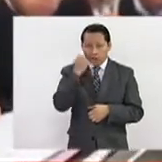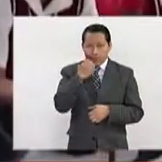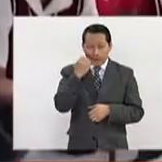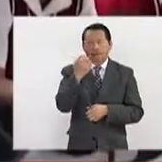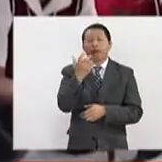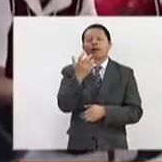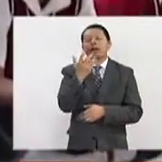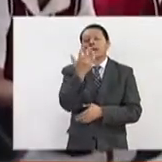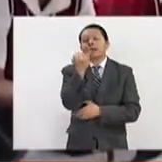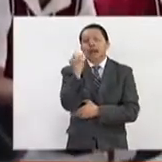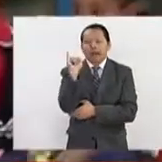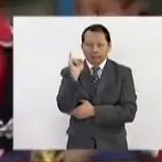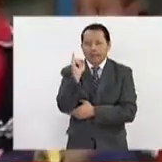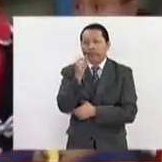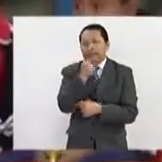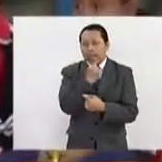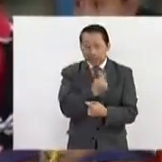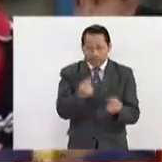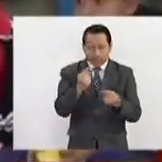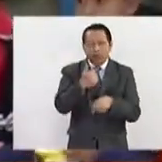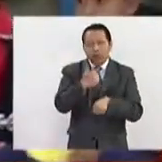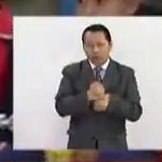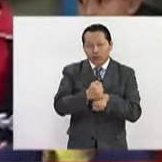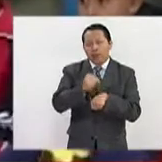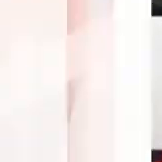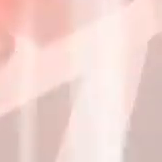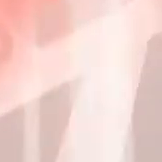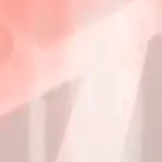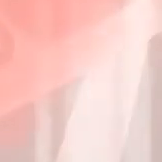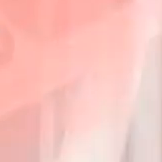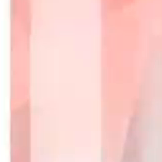preescolar, primaria y secundaria ya retomaron actividades.